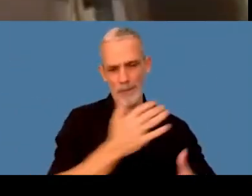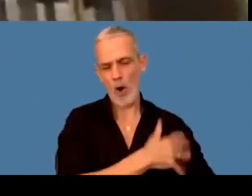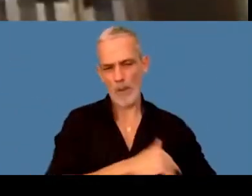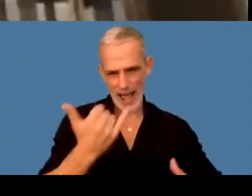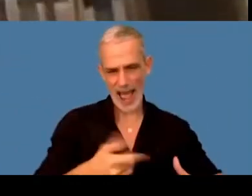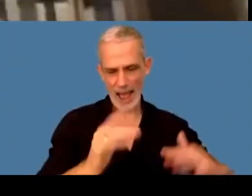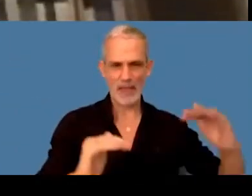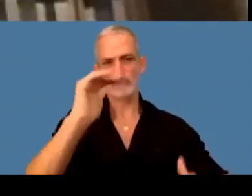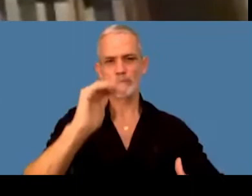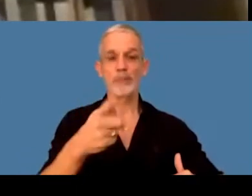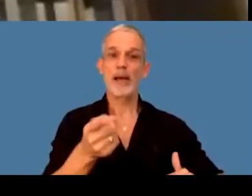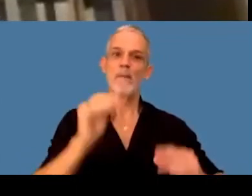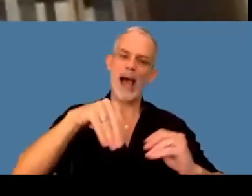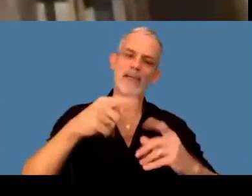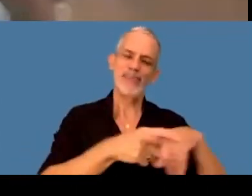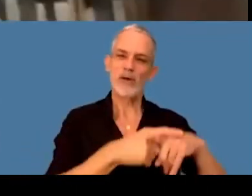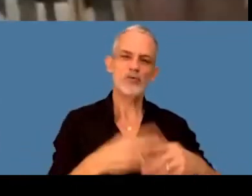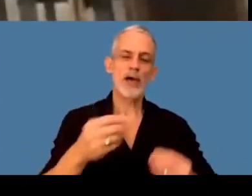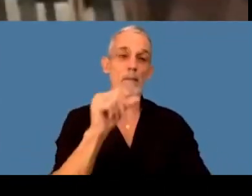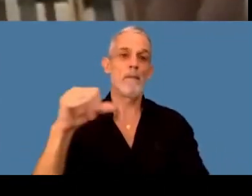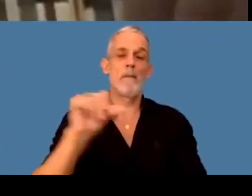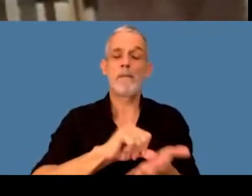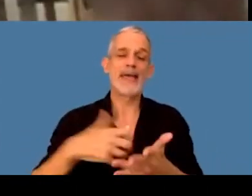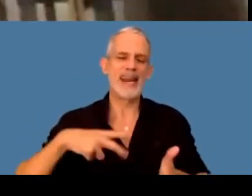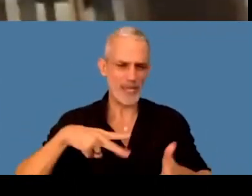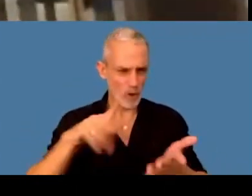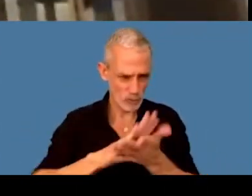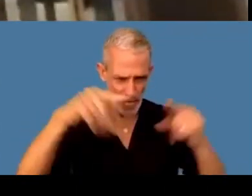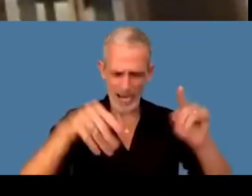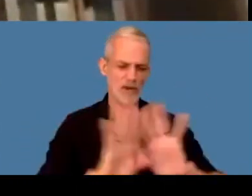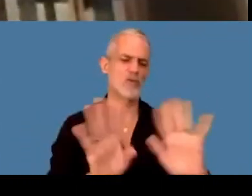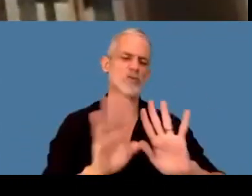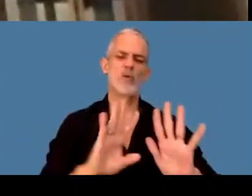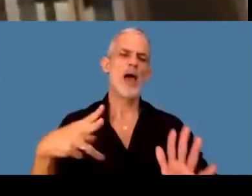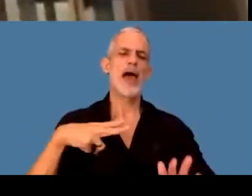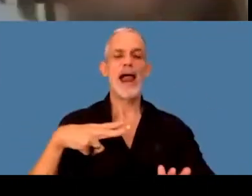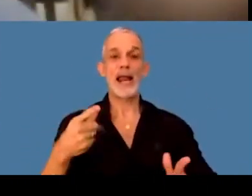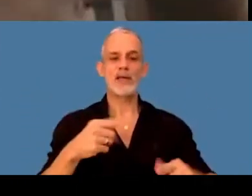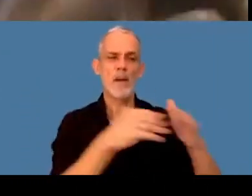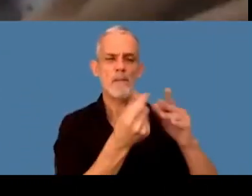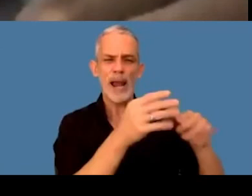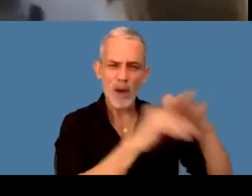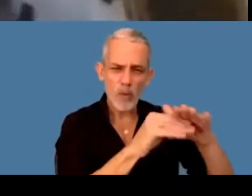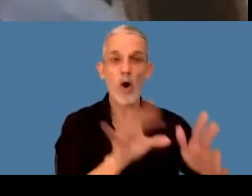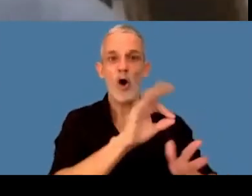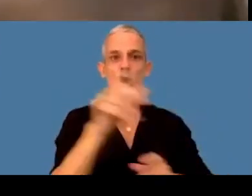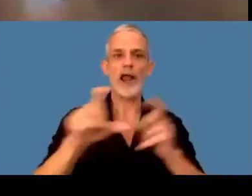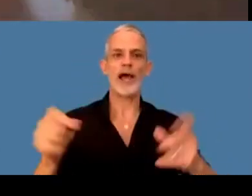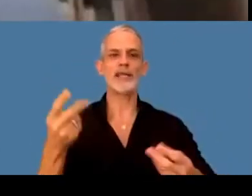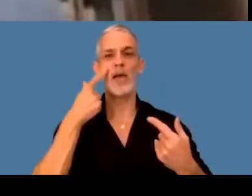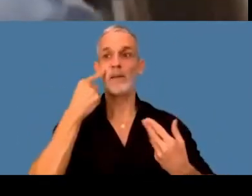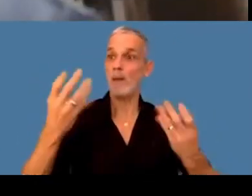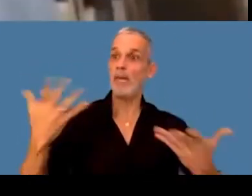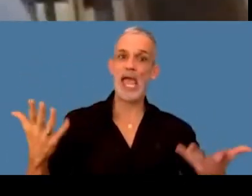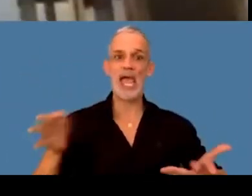después entra otra discusión: ¿qué es un país rico? No lo vamos a resolver acá. Un país que tiene muchas reservas, donde la gente vive bien, ¿no?